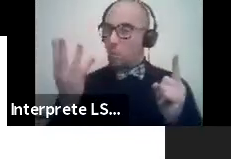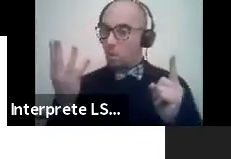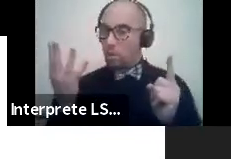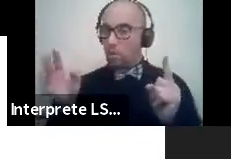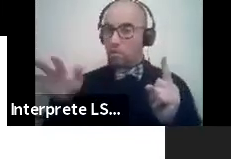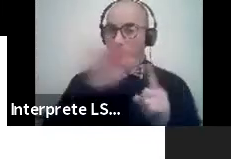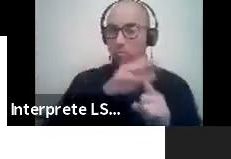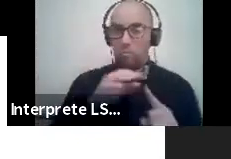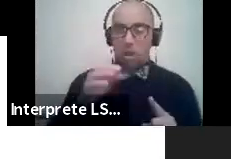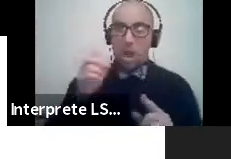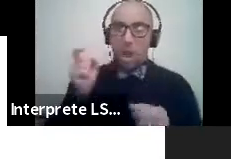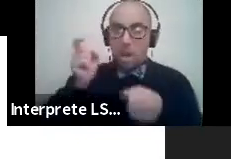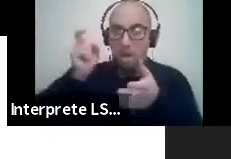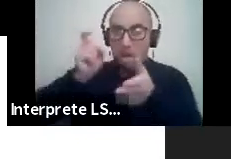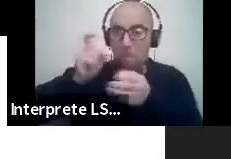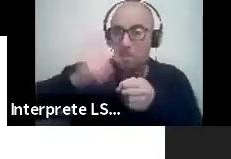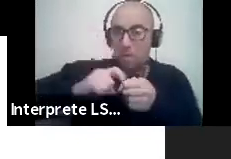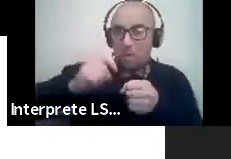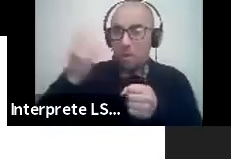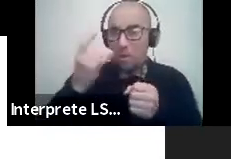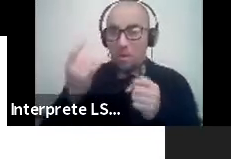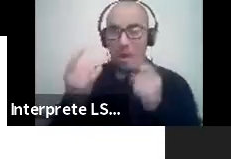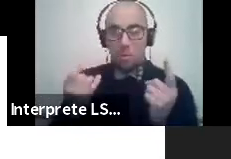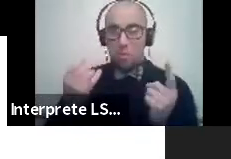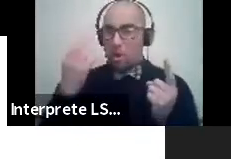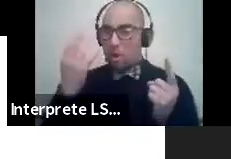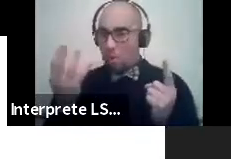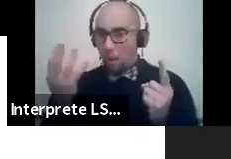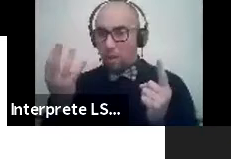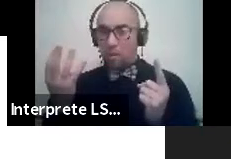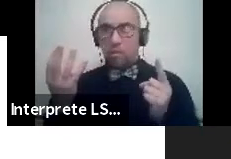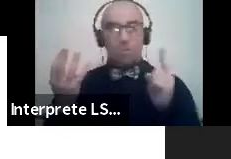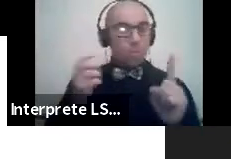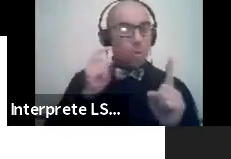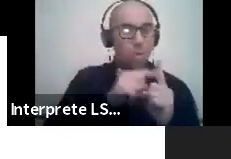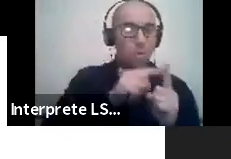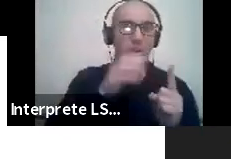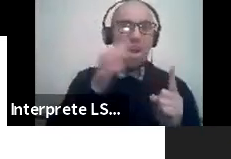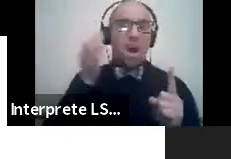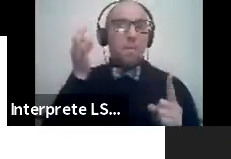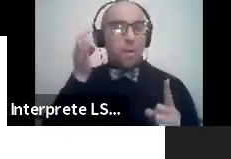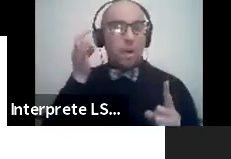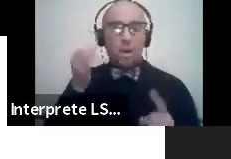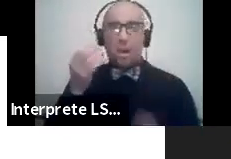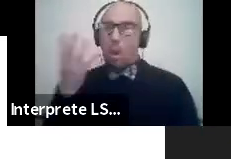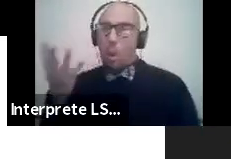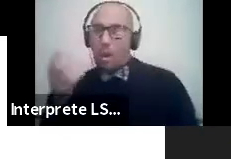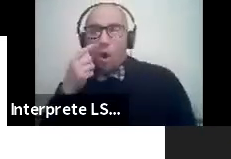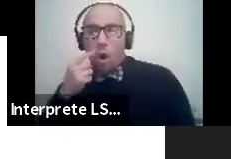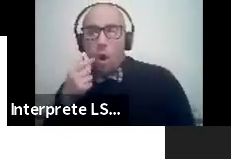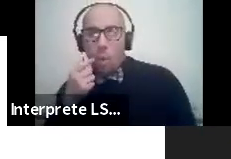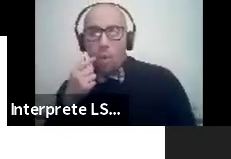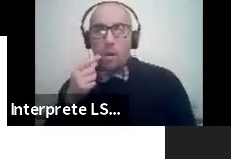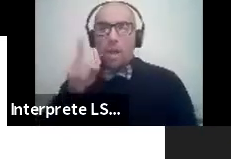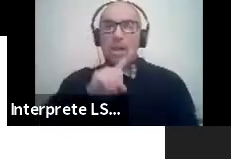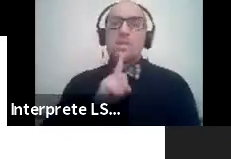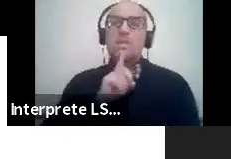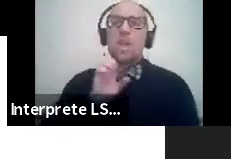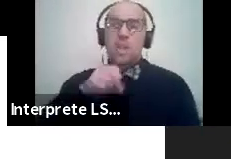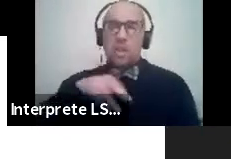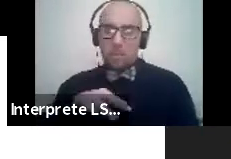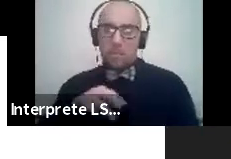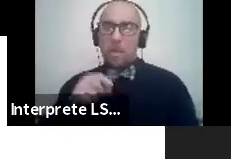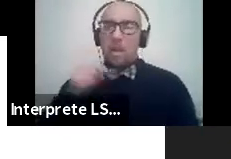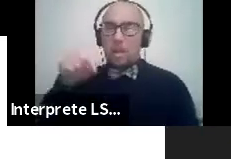universitarias en estas áreas, en estas disciplinas, y solo el 5% de las mujeres trabaja en el área de